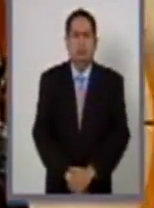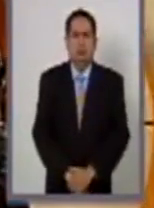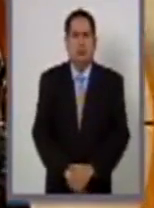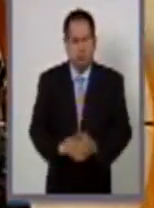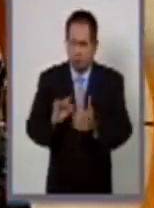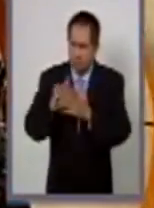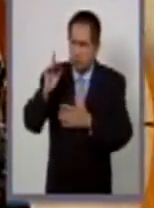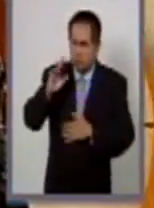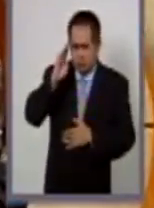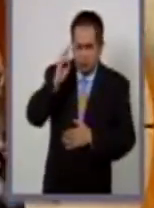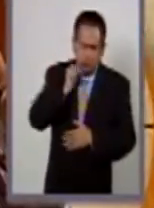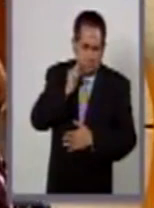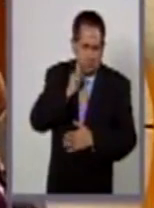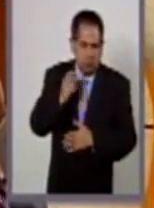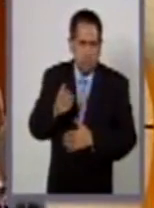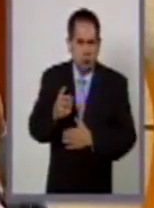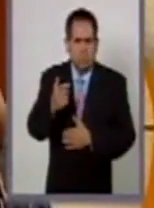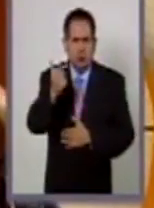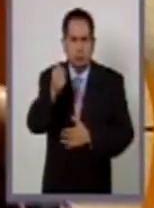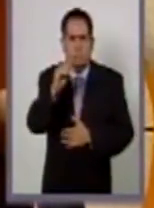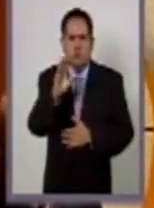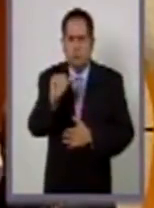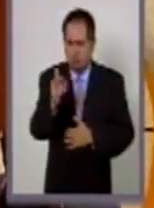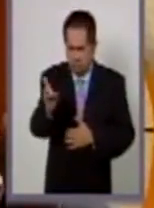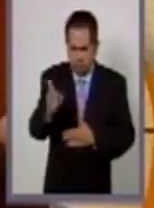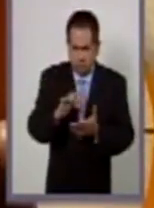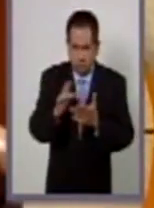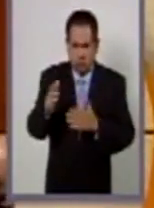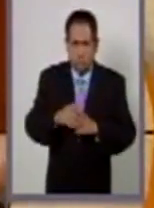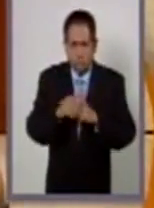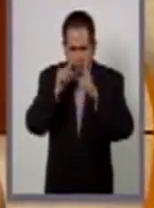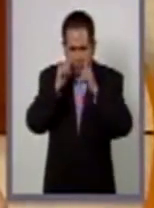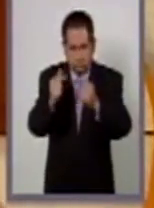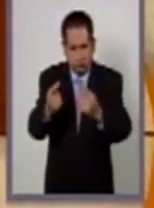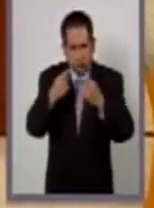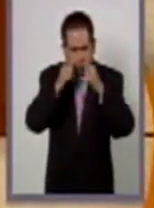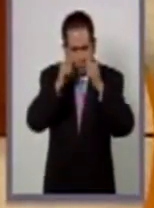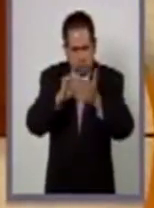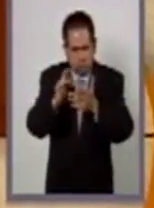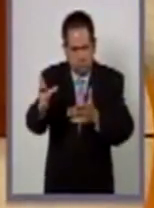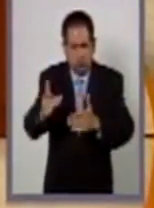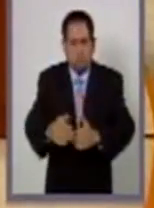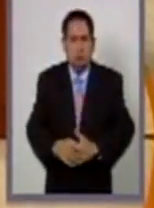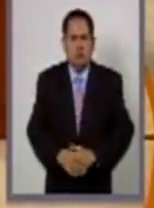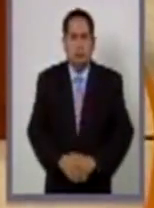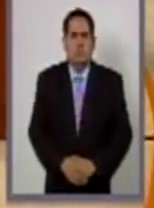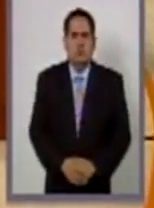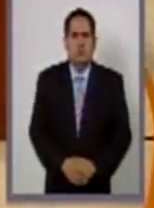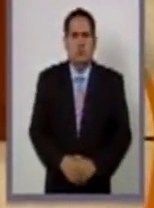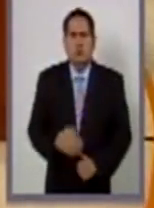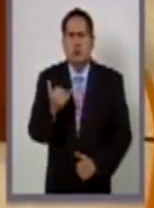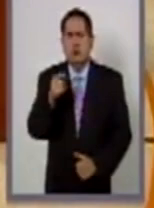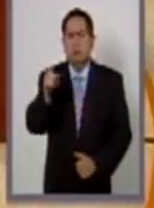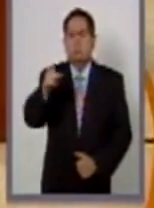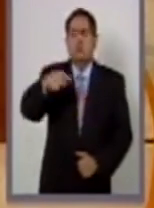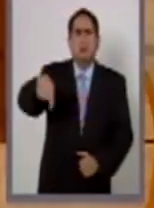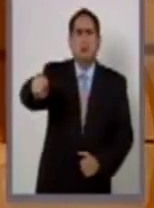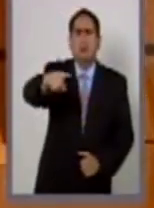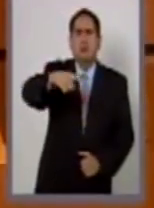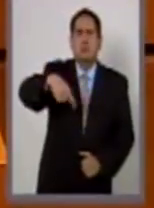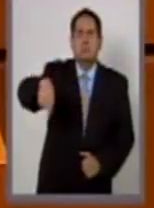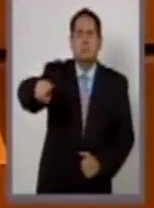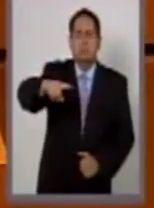Muchas gracias, señor senador Gamboa, por su atención. Y a todos los